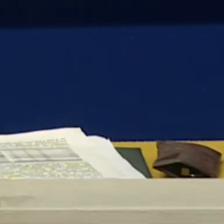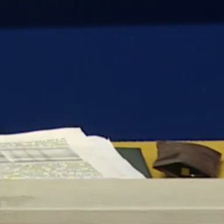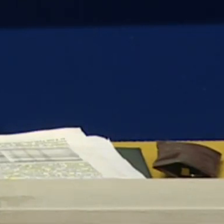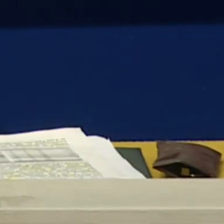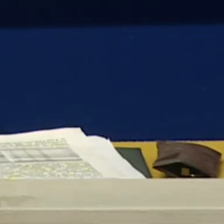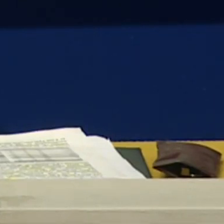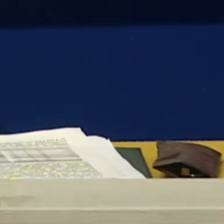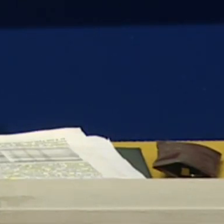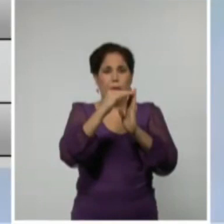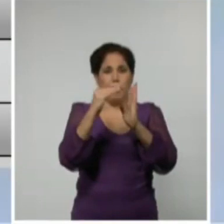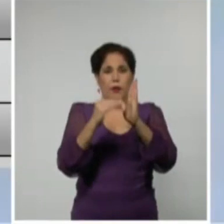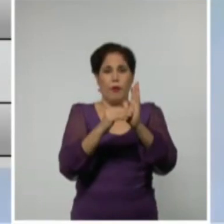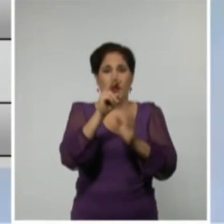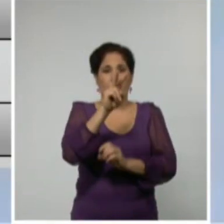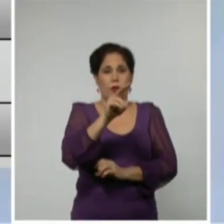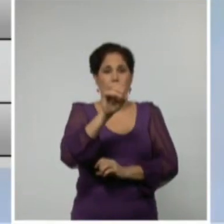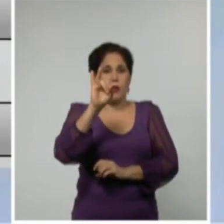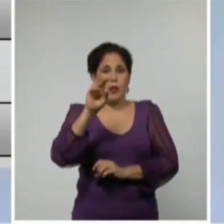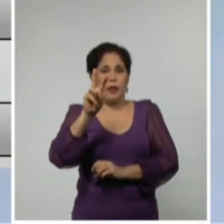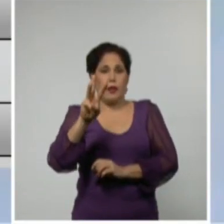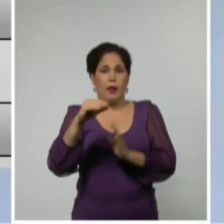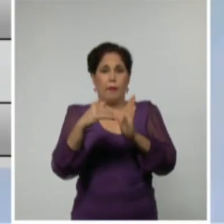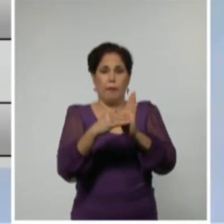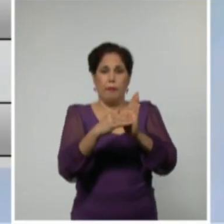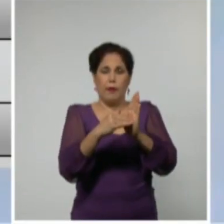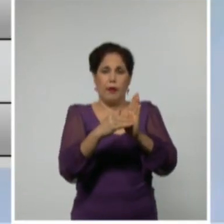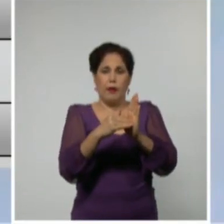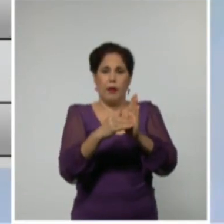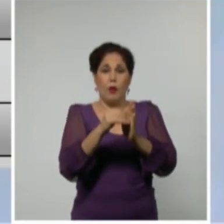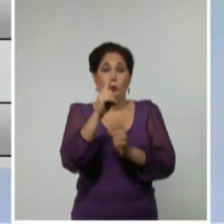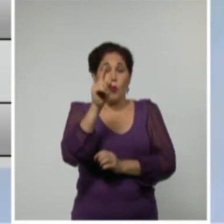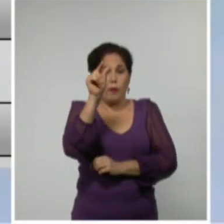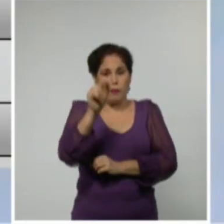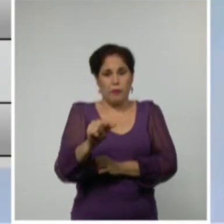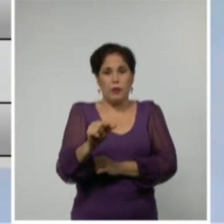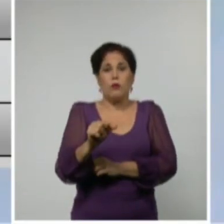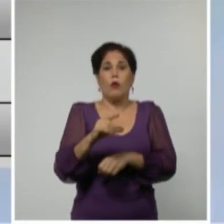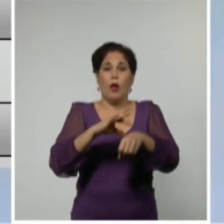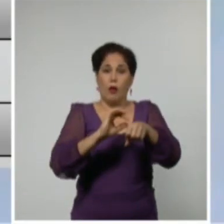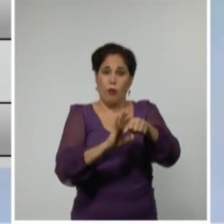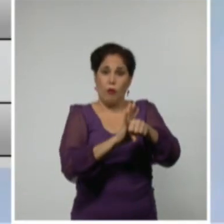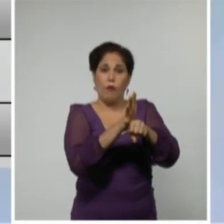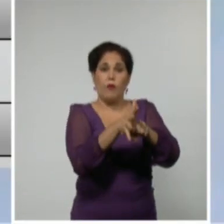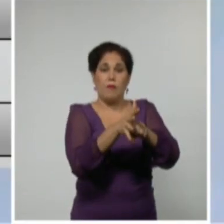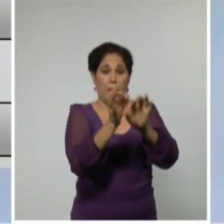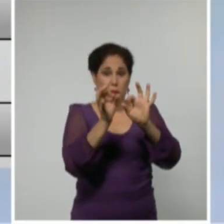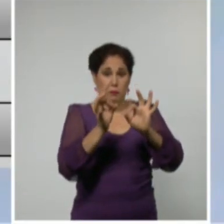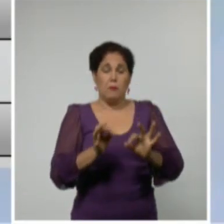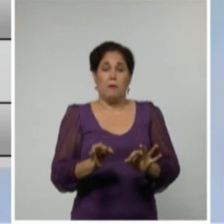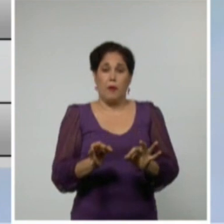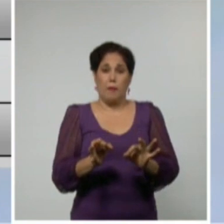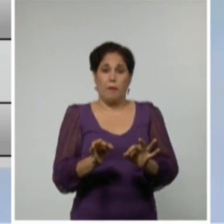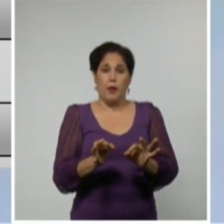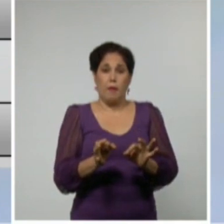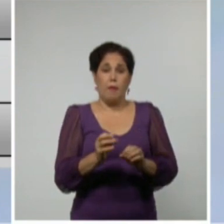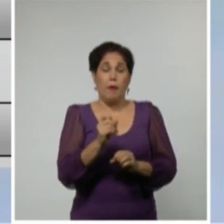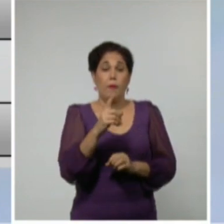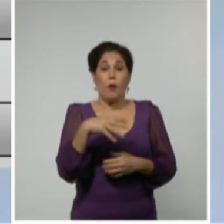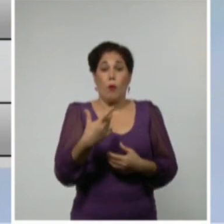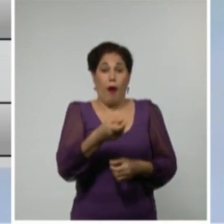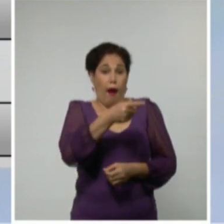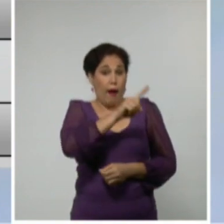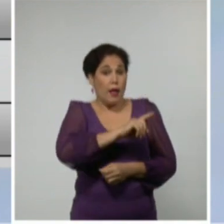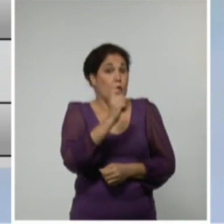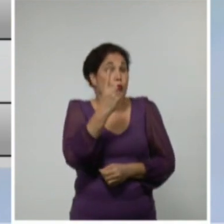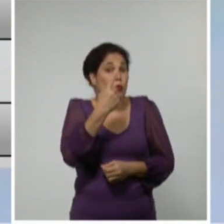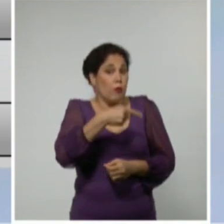el 74% no presentó síntomas. Por tanto, reiteró la necesidad de continuar cumpliendo todas las medidas. Además,